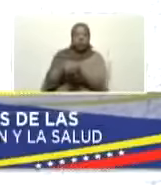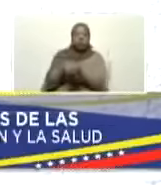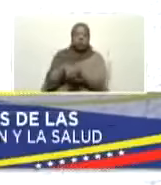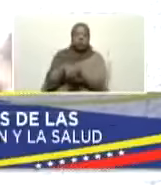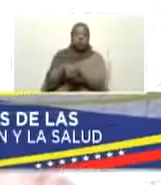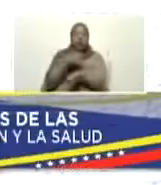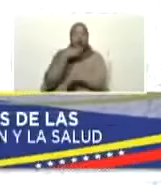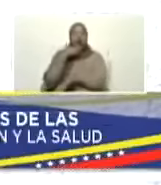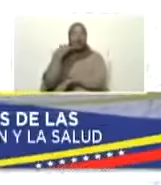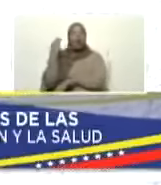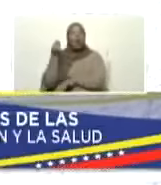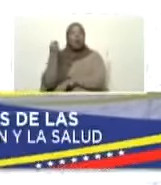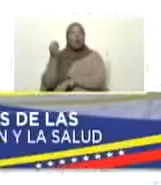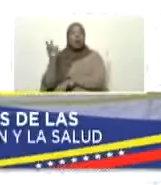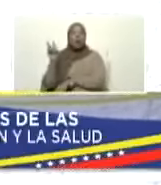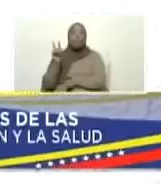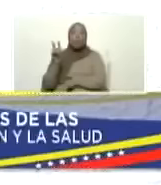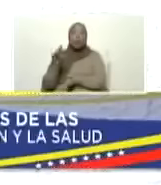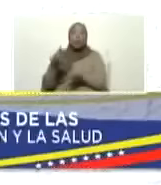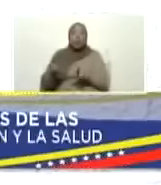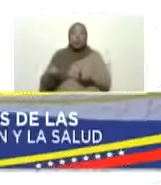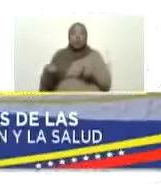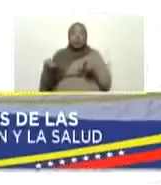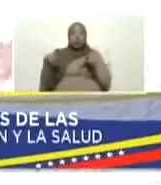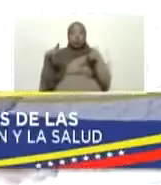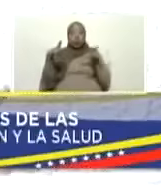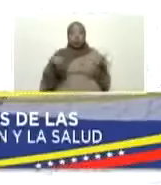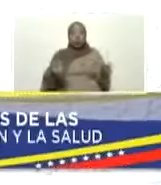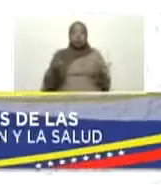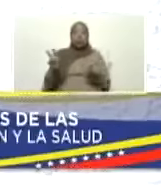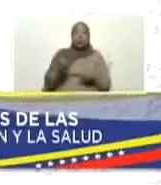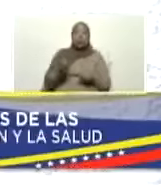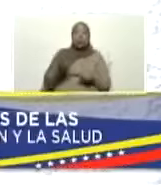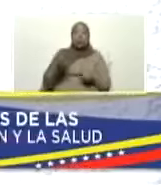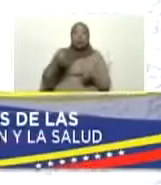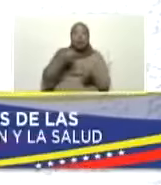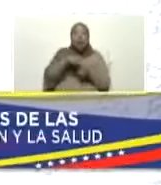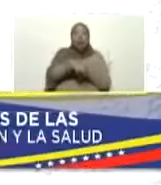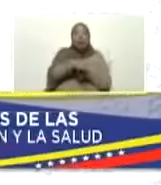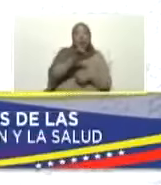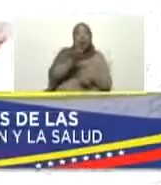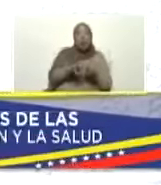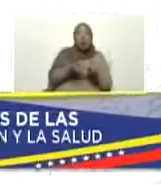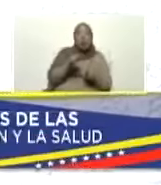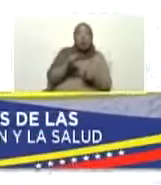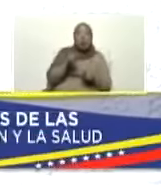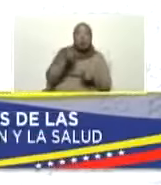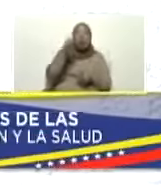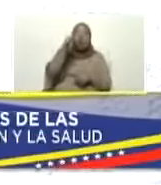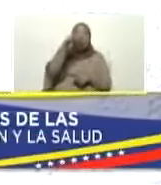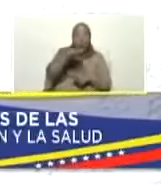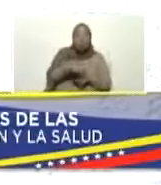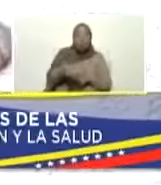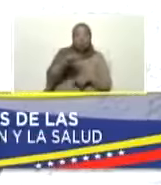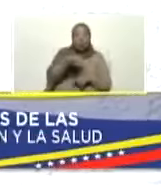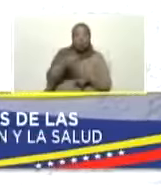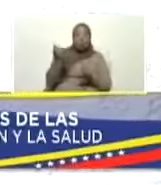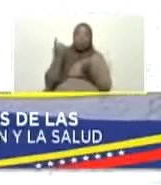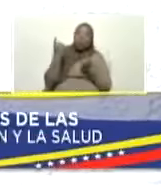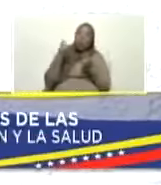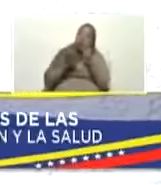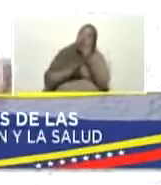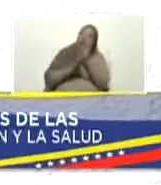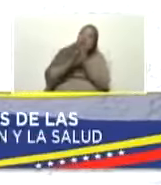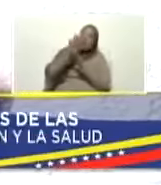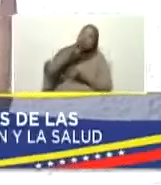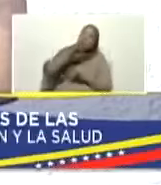la juventud venezolana y en especial a la juventud del TANA a crear espacios para formarnos y